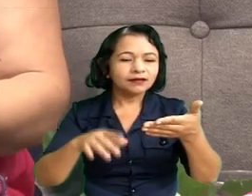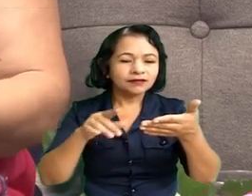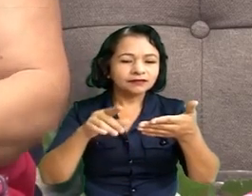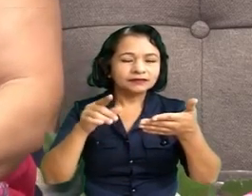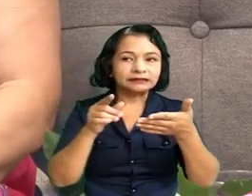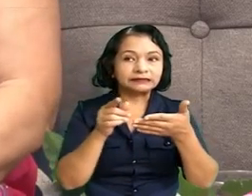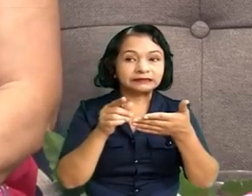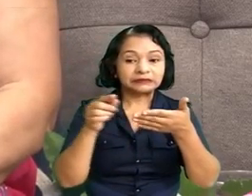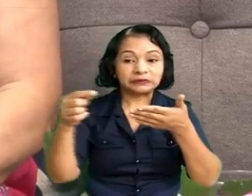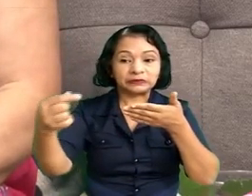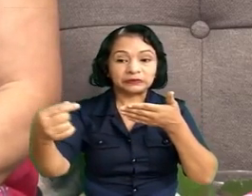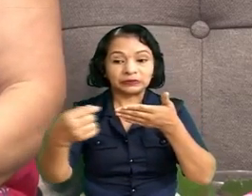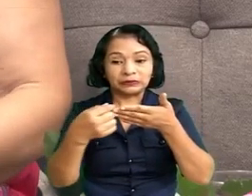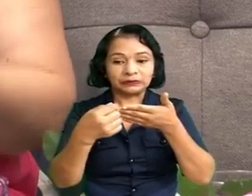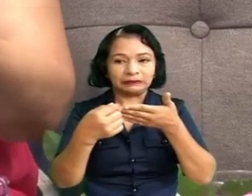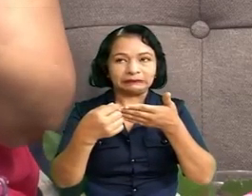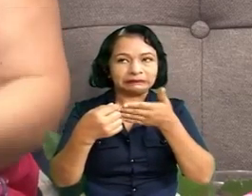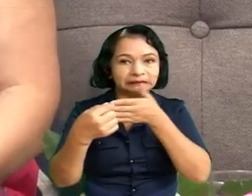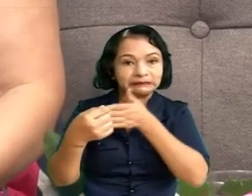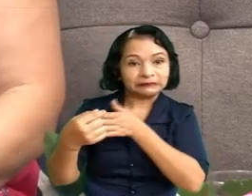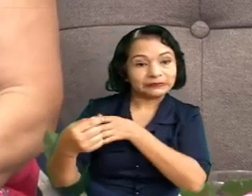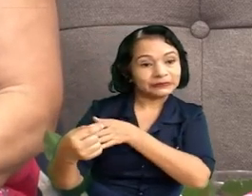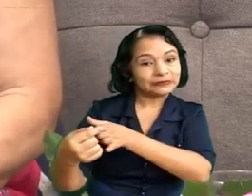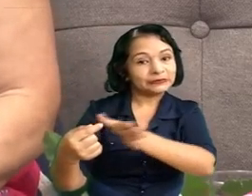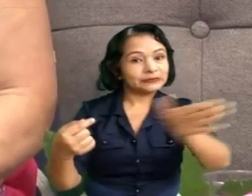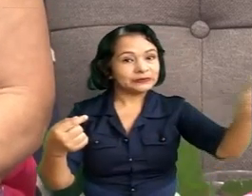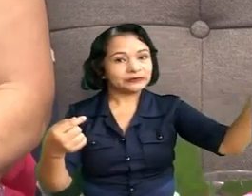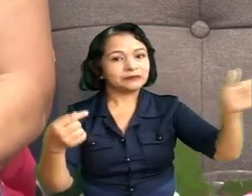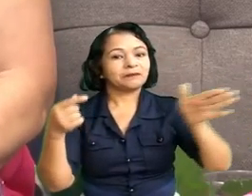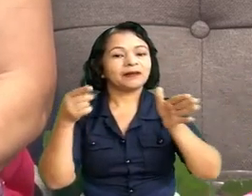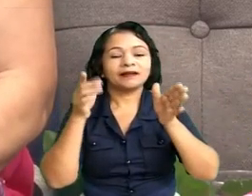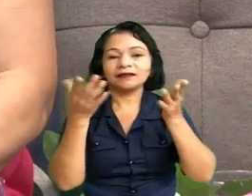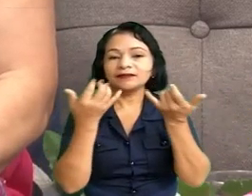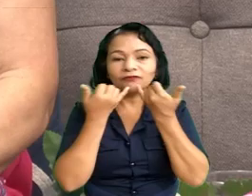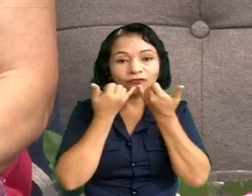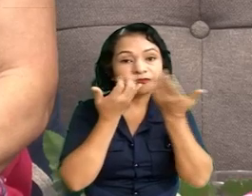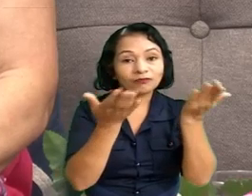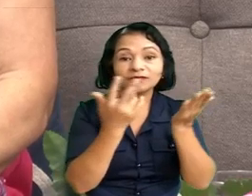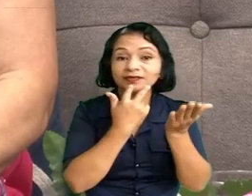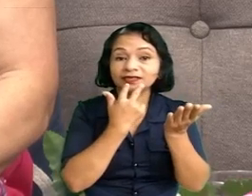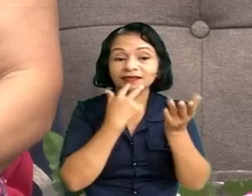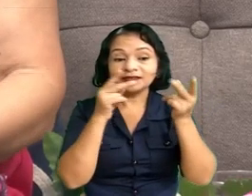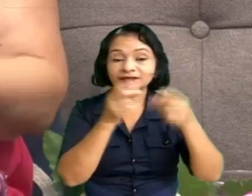desviar información, que es parte de la estrategia para enfrentar la invasión.